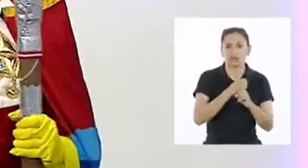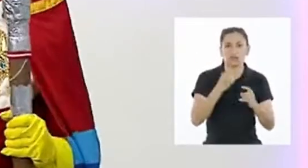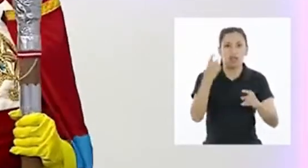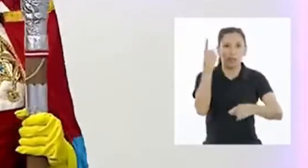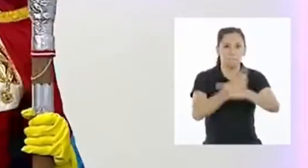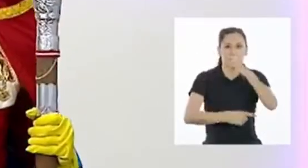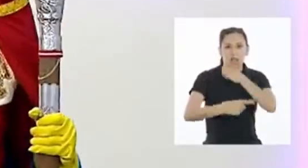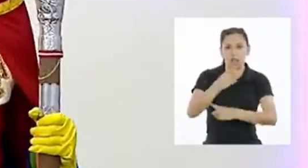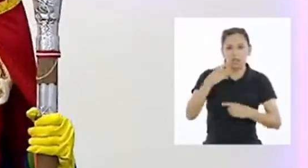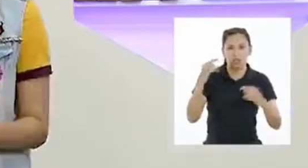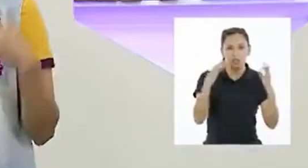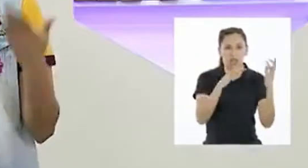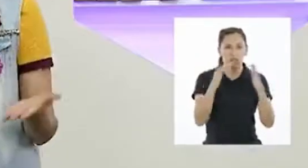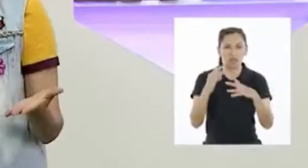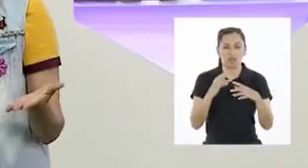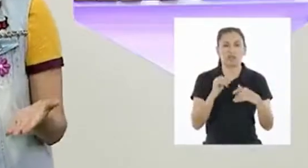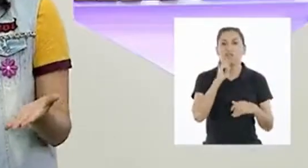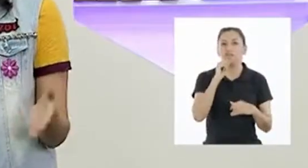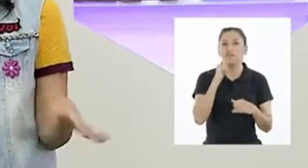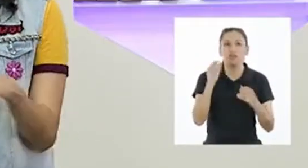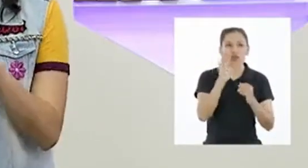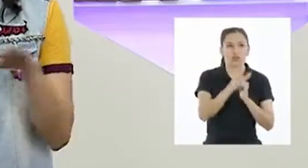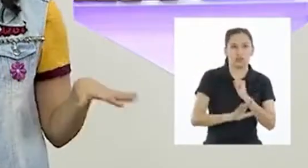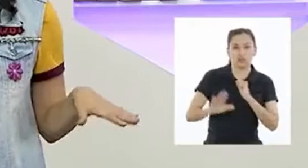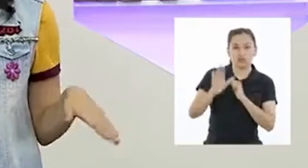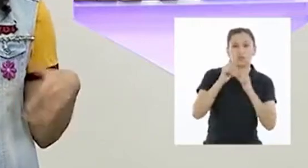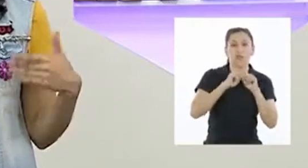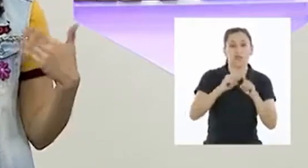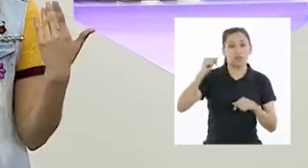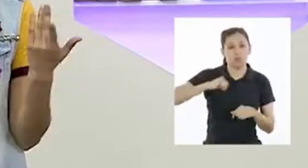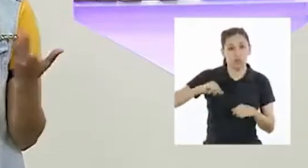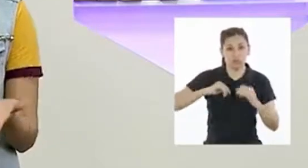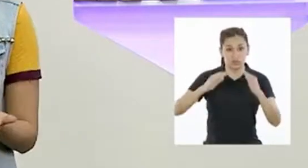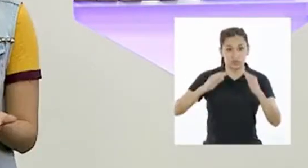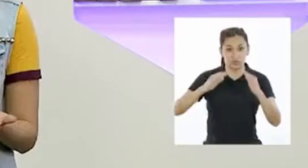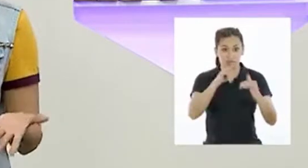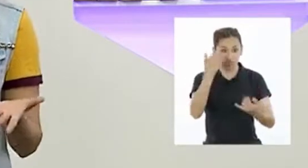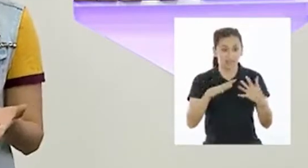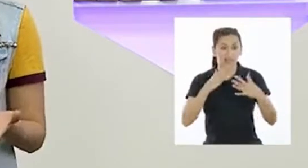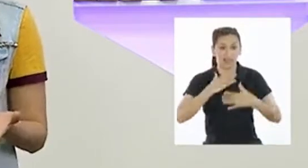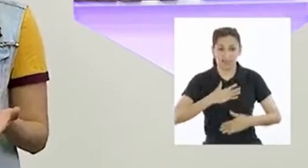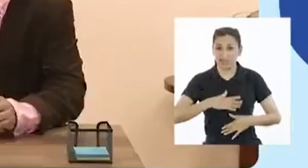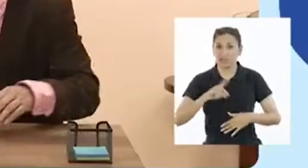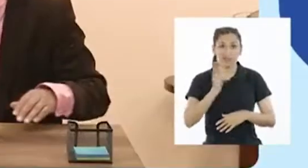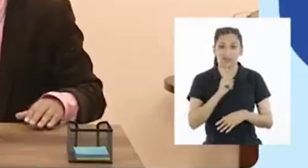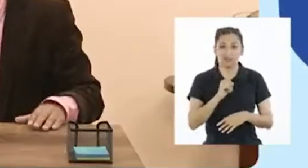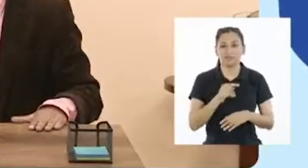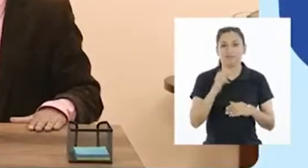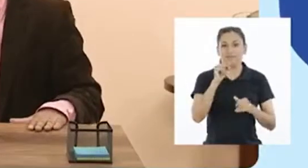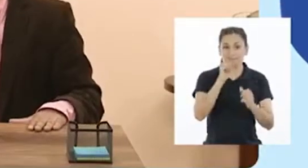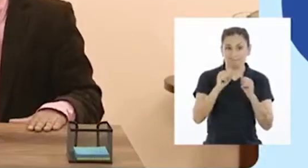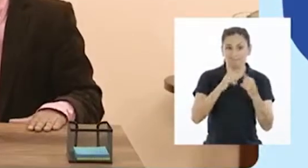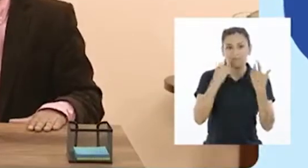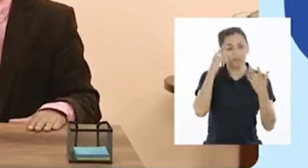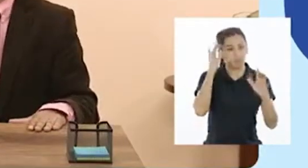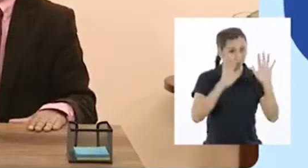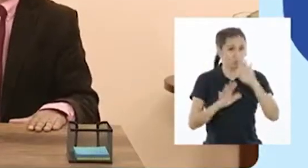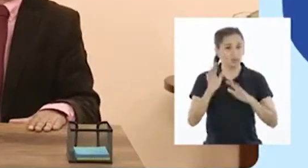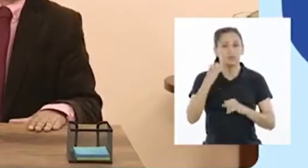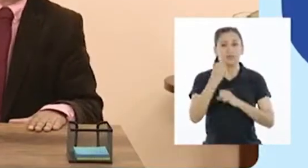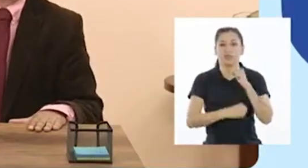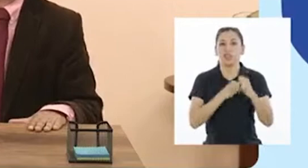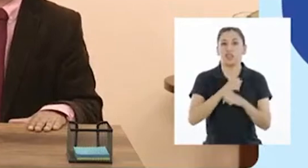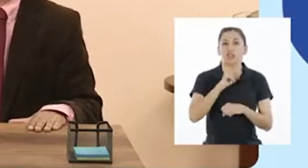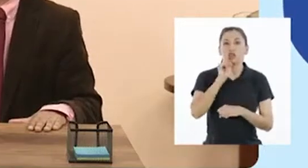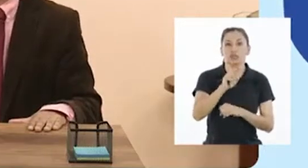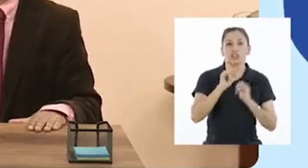y la falta de seguridad. Pero los municipios no se quedaron tranquilos frente a estos números. Así es, Romina. En el